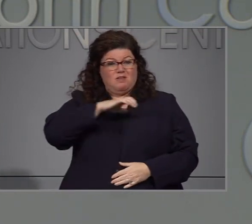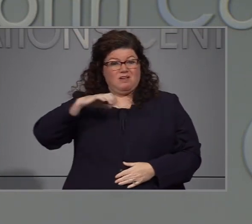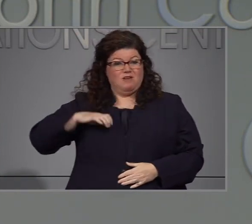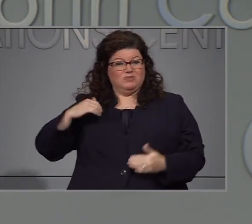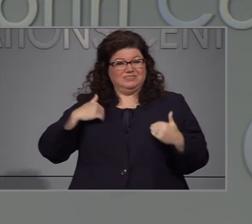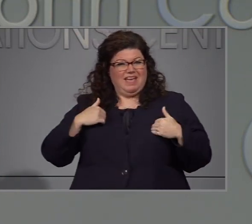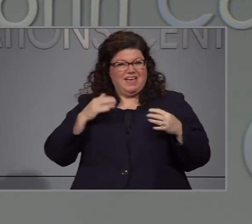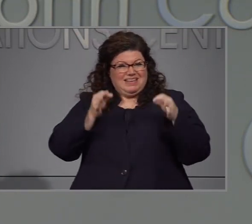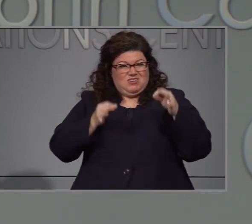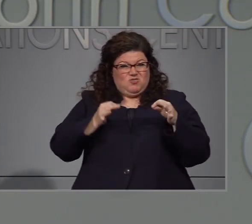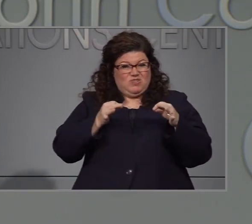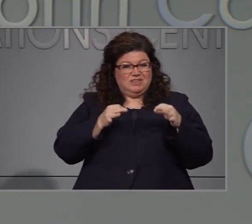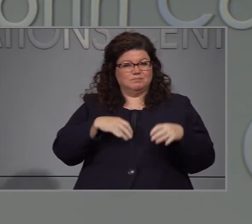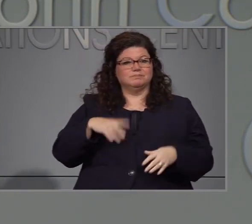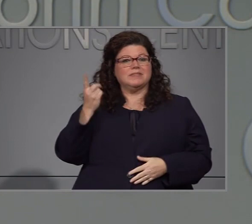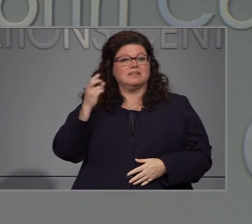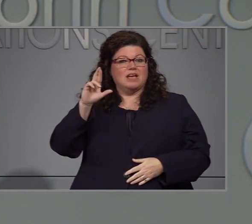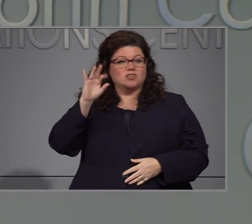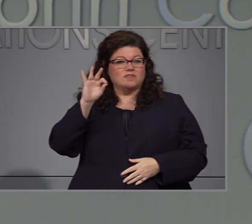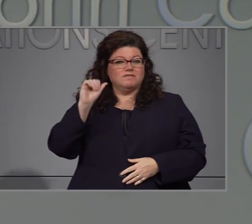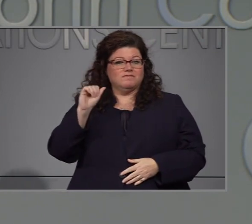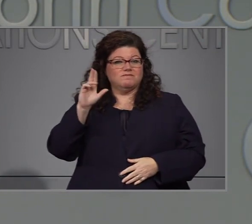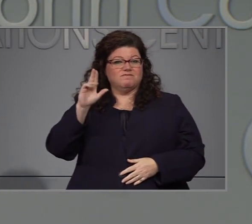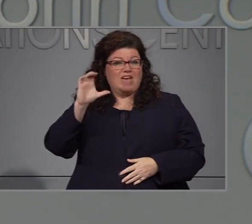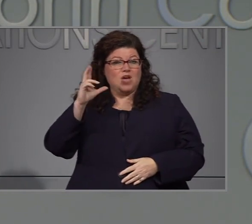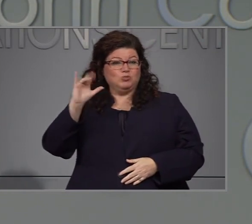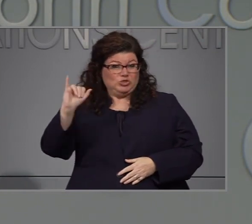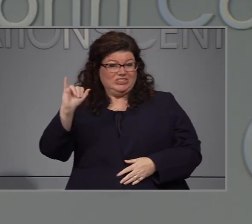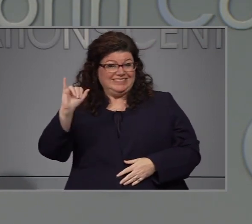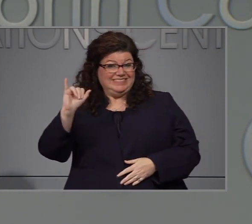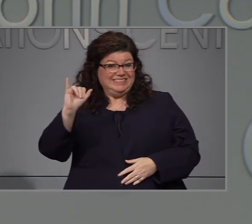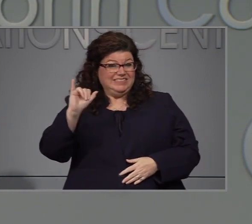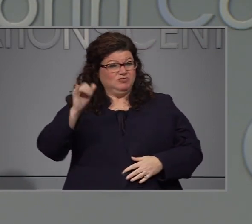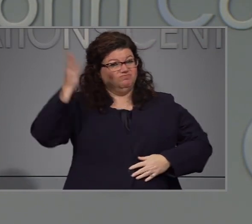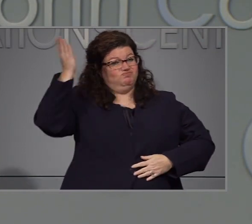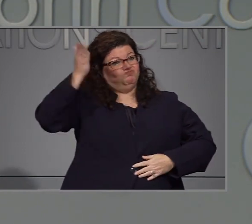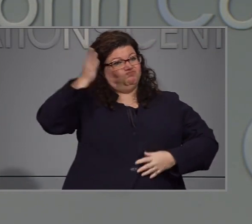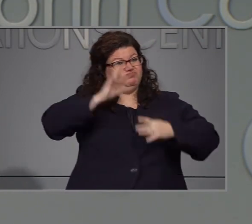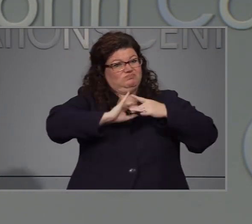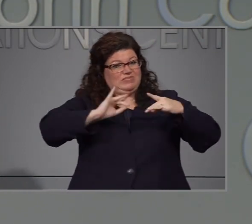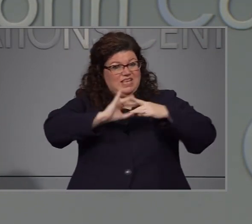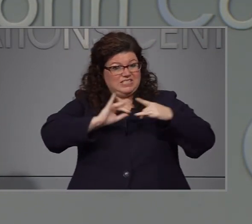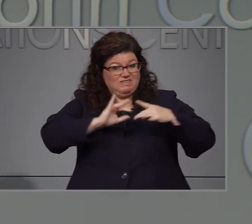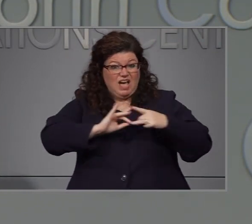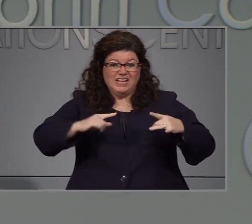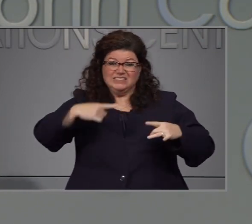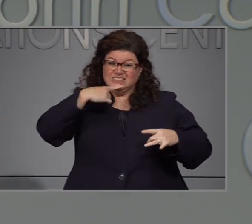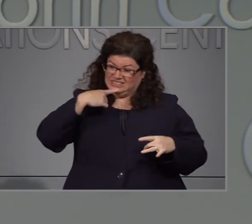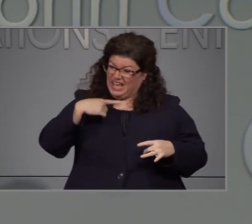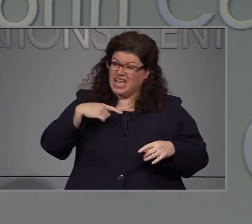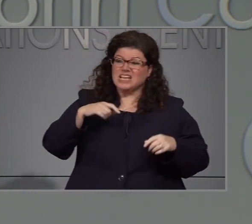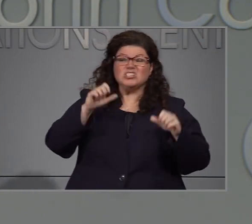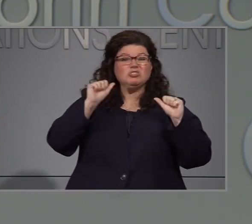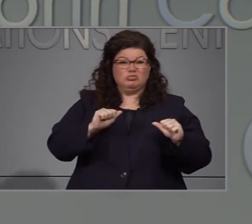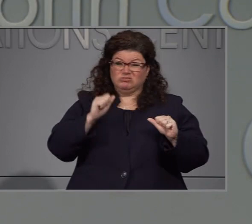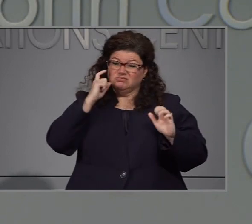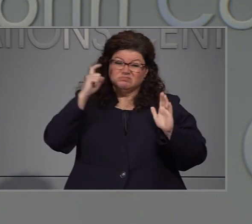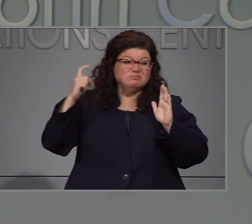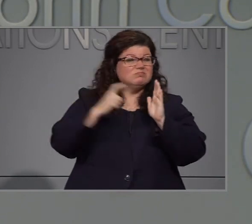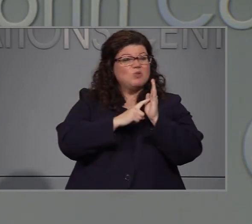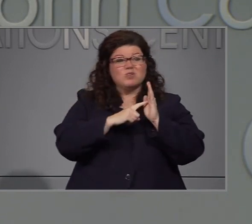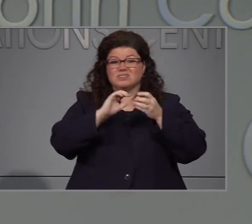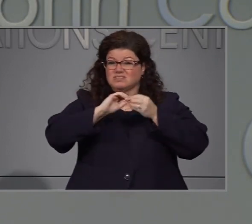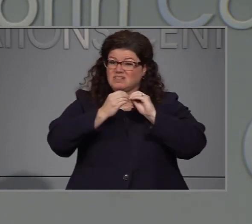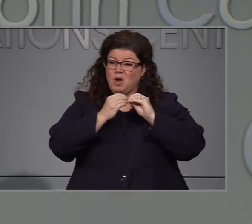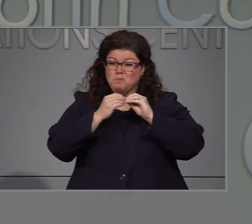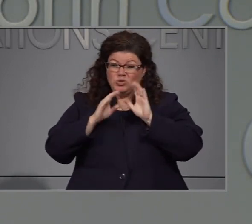doctor Anthony Fauci dijo que Carolina del Norte puede ver, y lo cito, un aumento insidioso de propagación comunitaria,